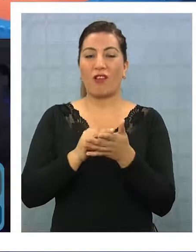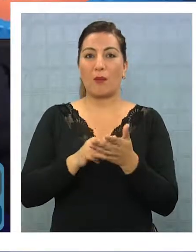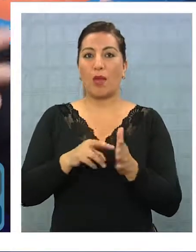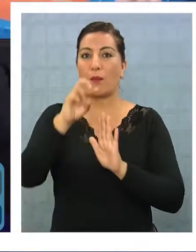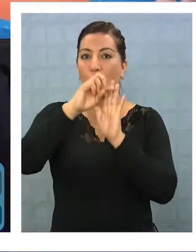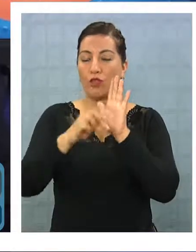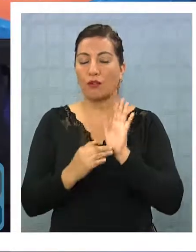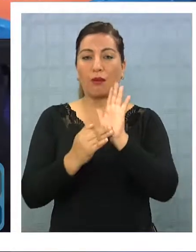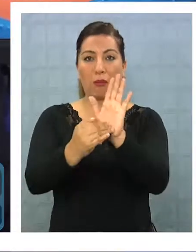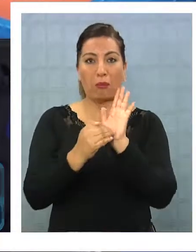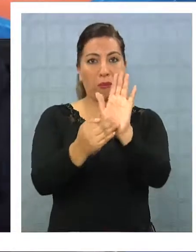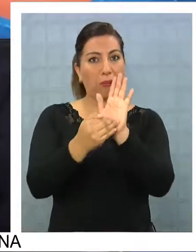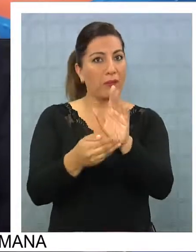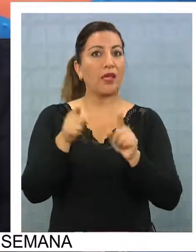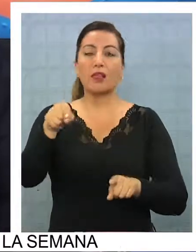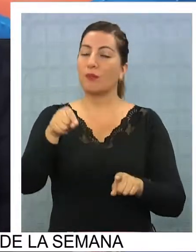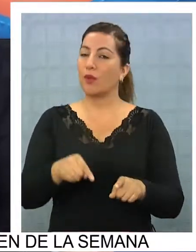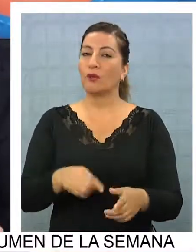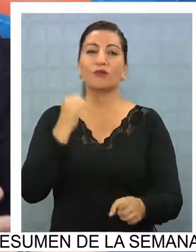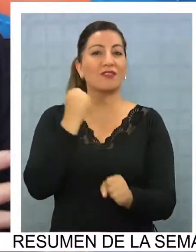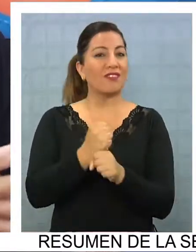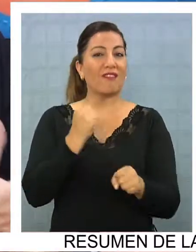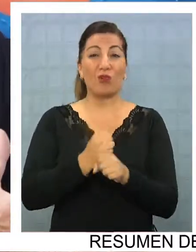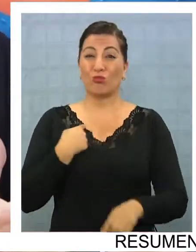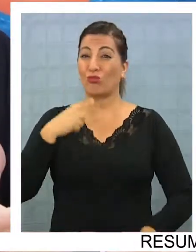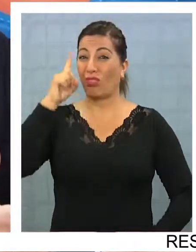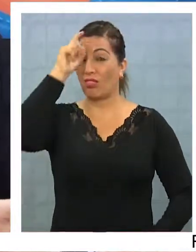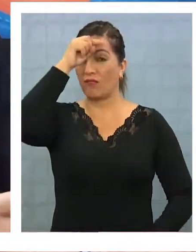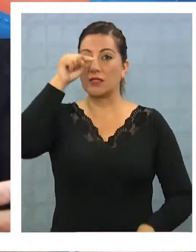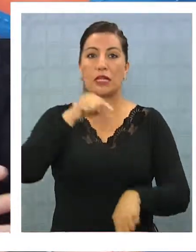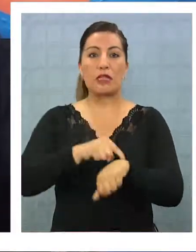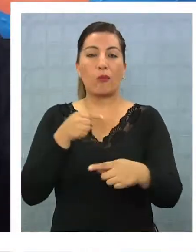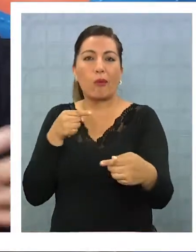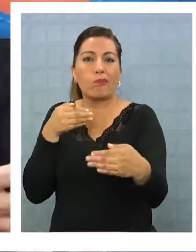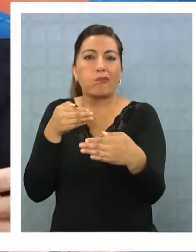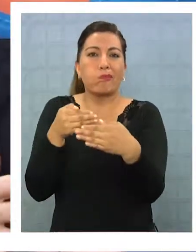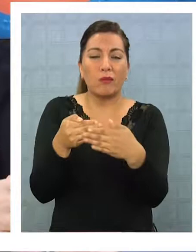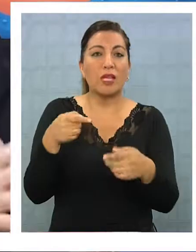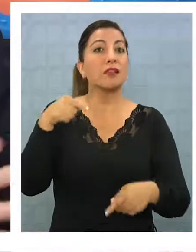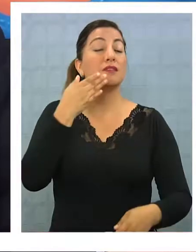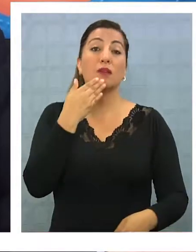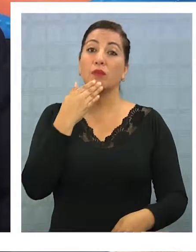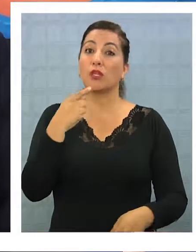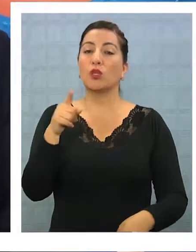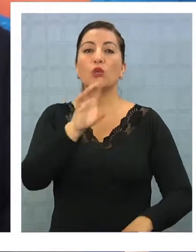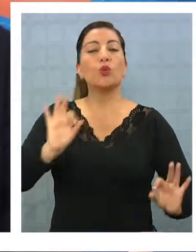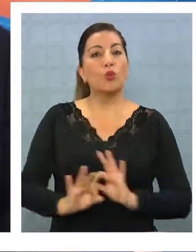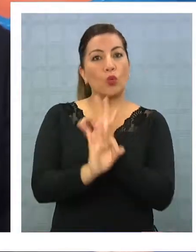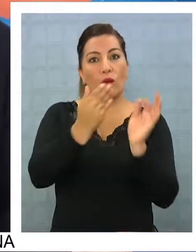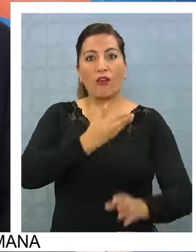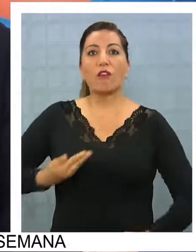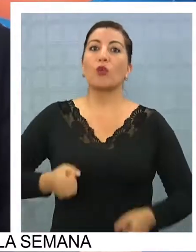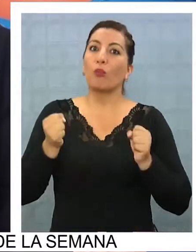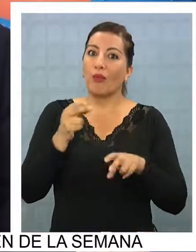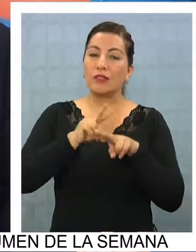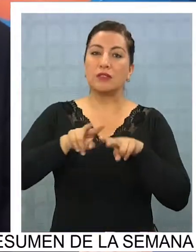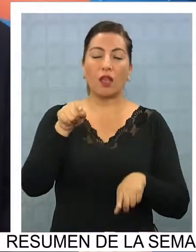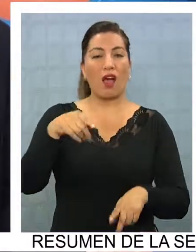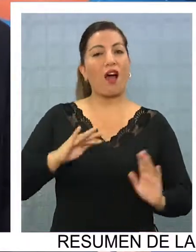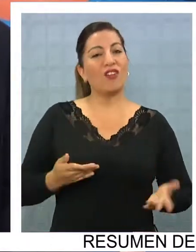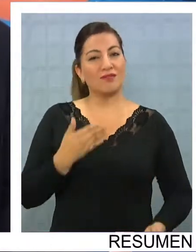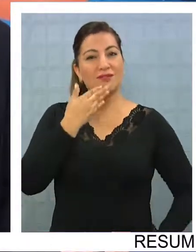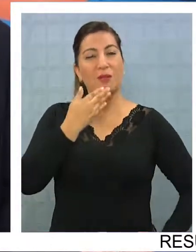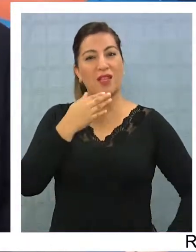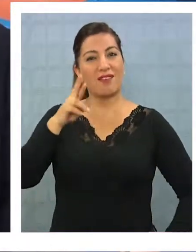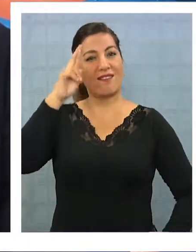proyectos para materias extraordinariamente complejas en muy poco tiempo y simultáneamente. Y eso ningún gobierno lo podía hacer. Ahora era raro